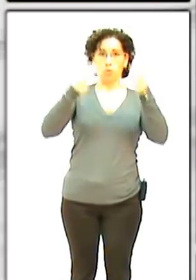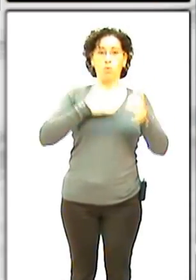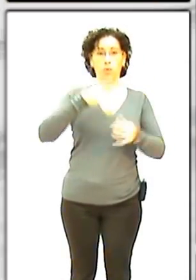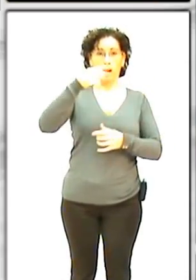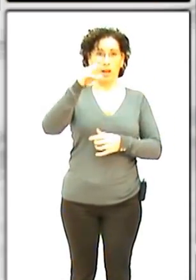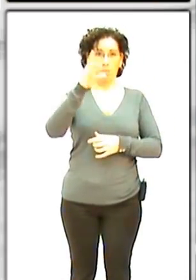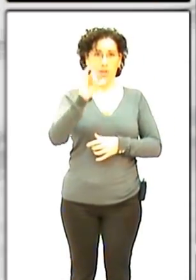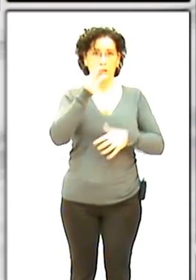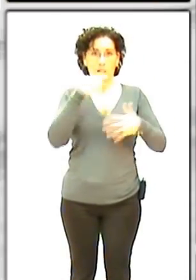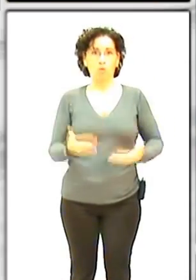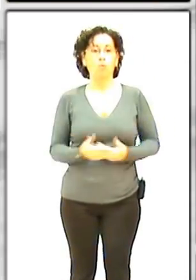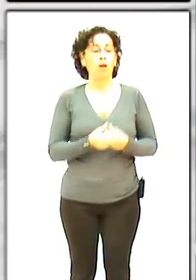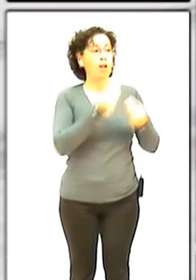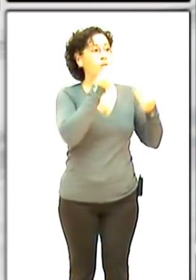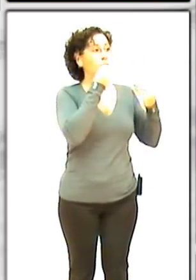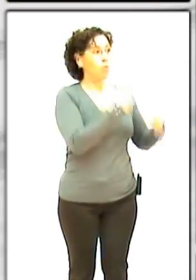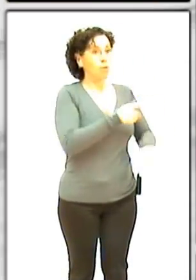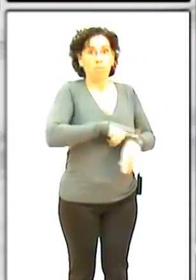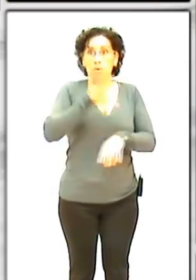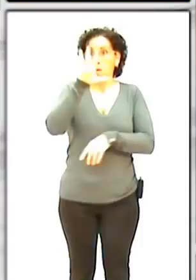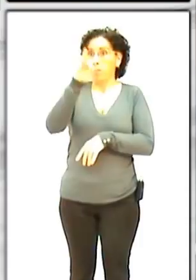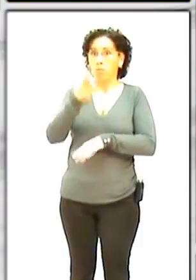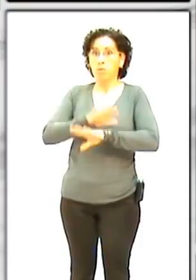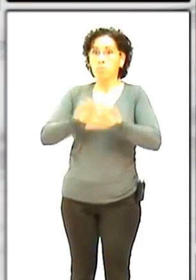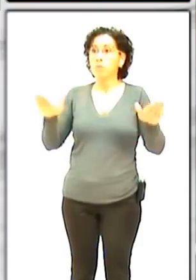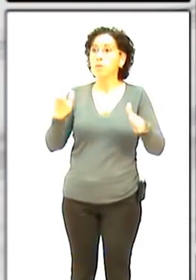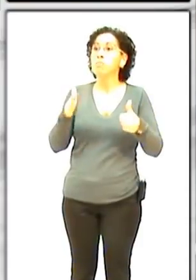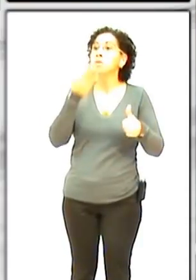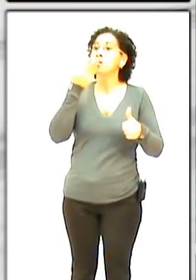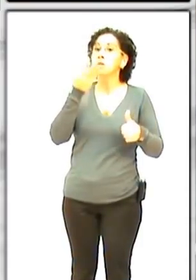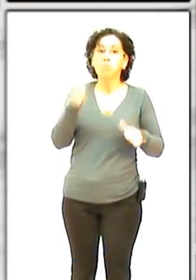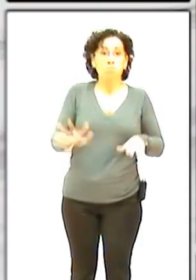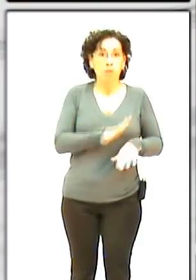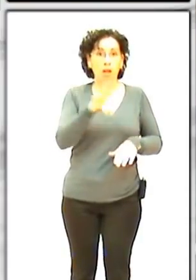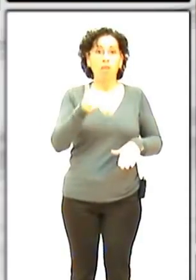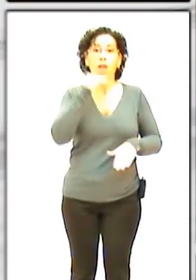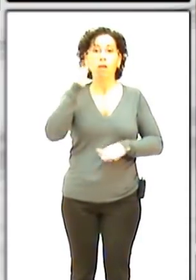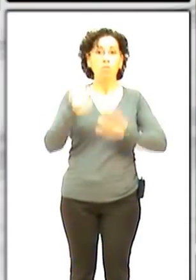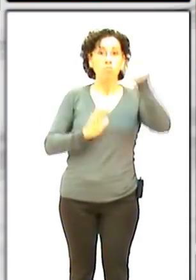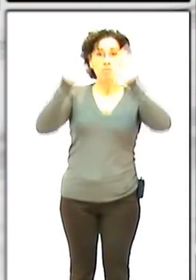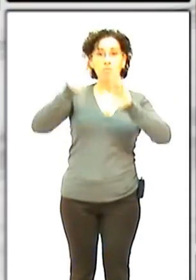Muy bien, pues nos quedan 5 minutos y si os parece abrimos un turno de preguntas.